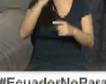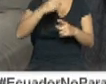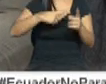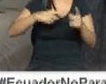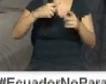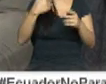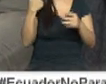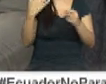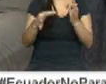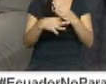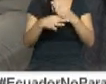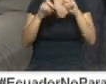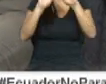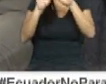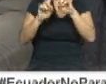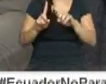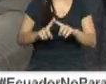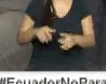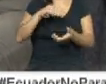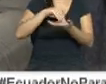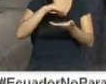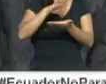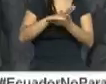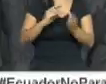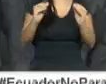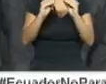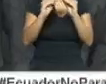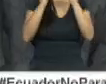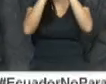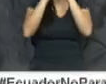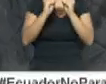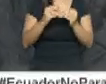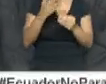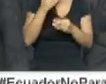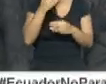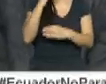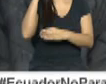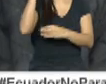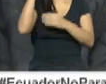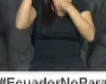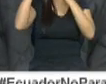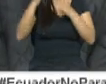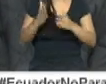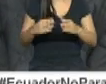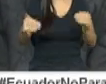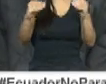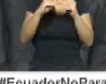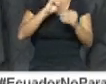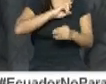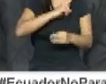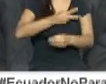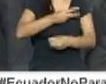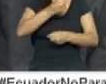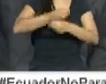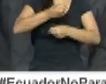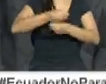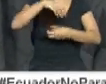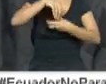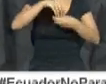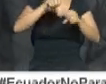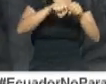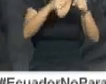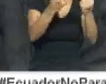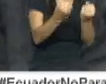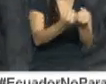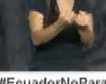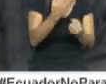¿no? Que es muy asentado en una formación muy profunda en lo que es los derechos humanos, en formación, una vocación civil, etcétera, etcétera, ¿no? Entonces, yo creo que